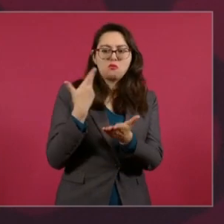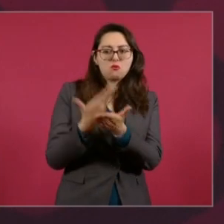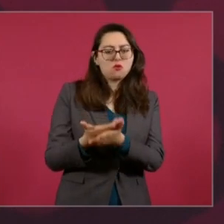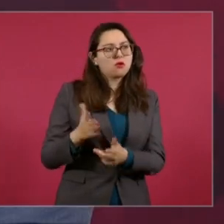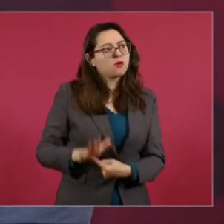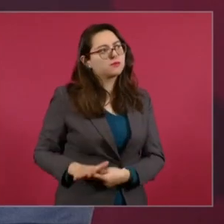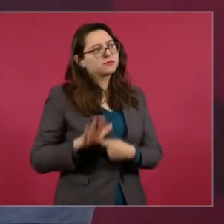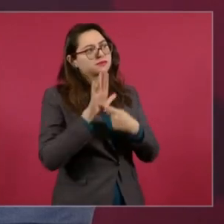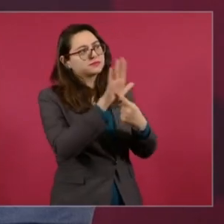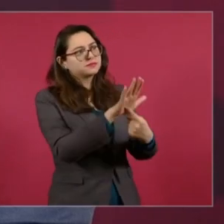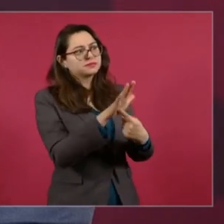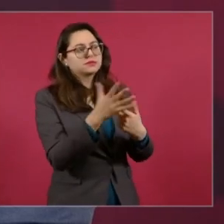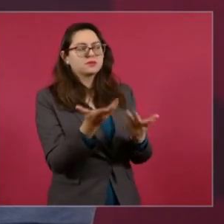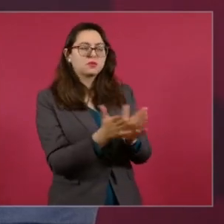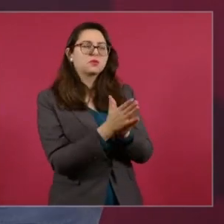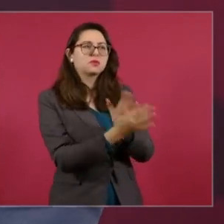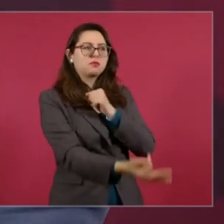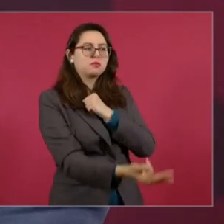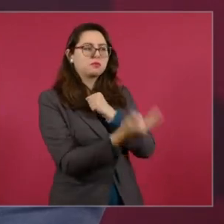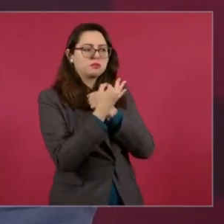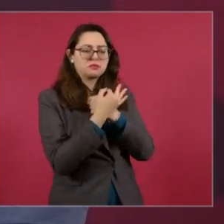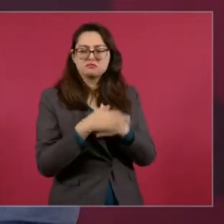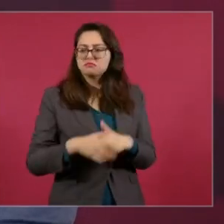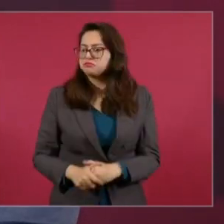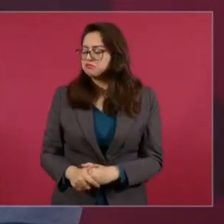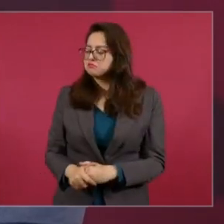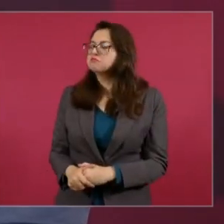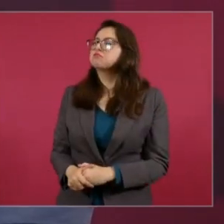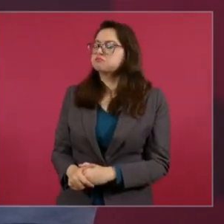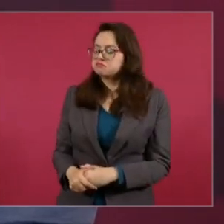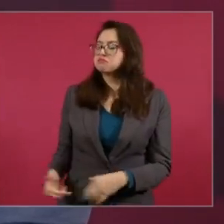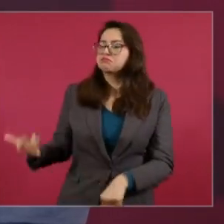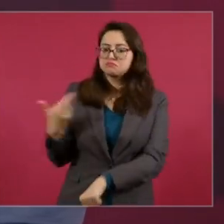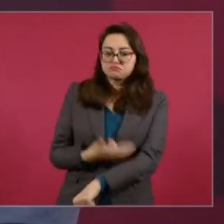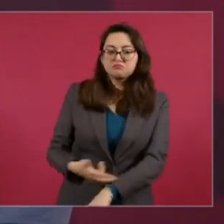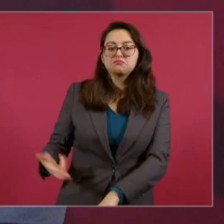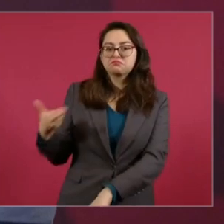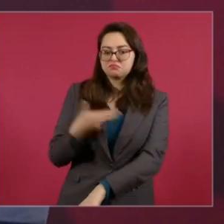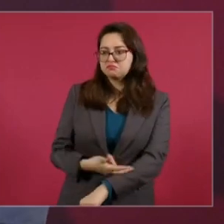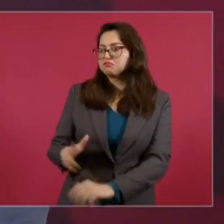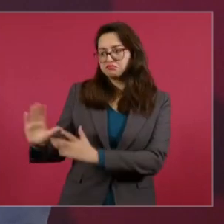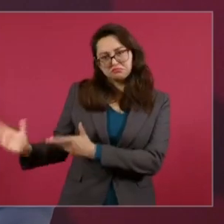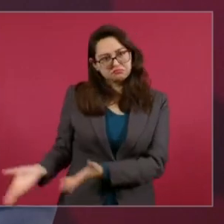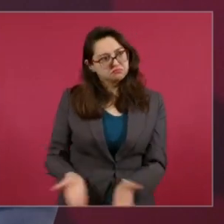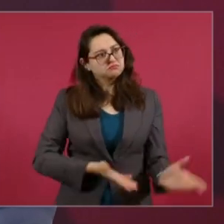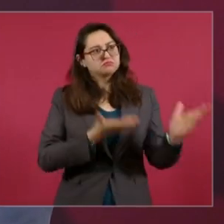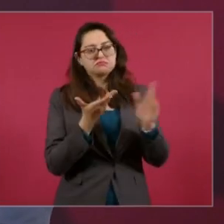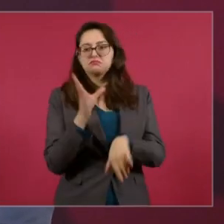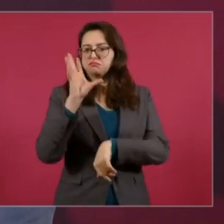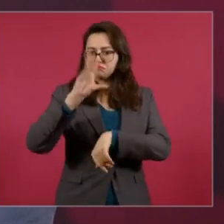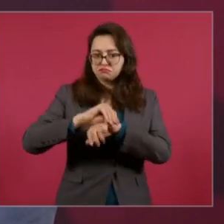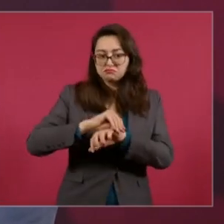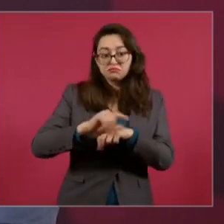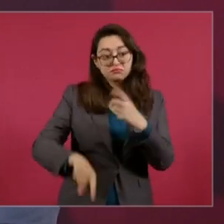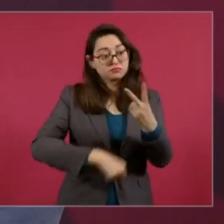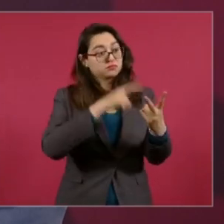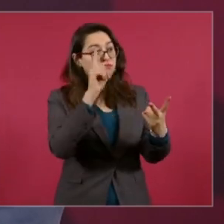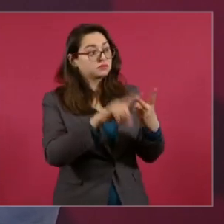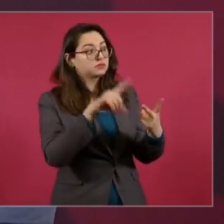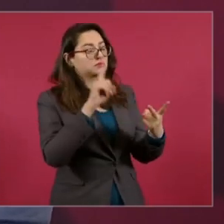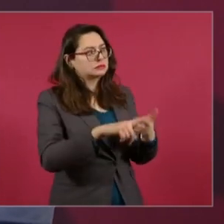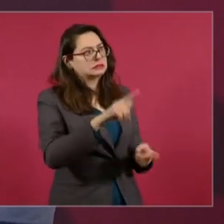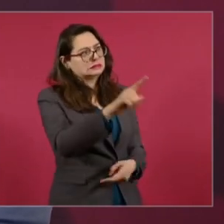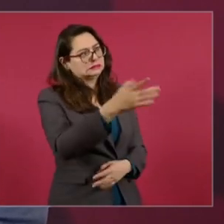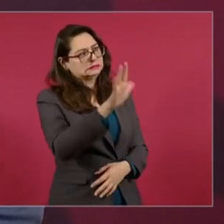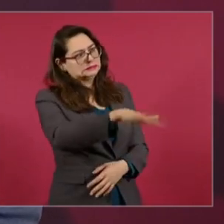necesita asilo, hay un procedimiento, o necesita trabajo, hay un